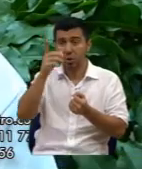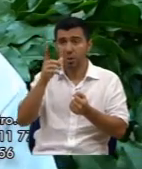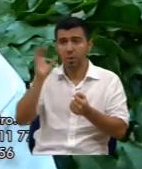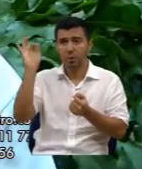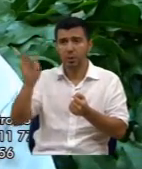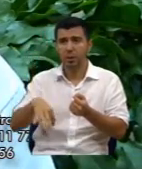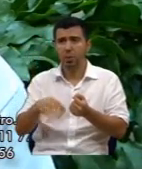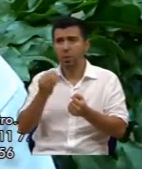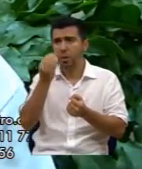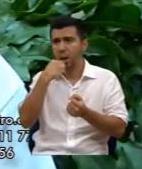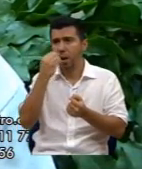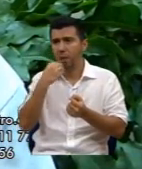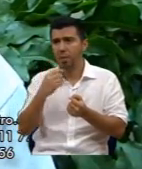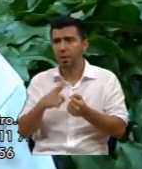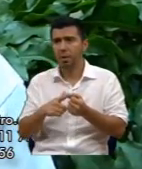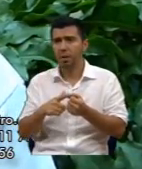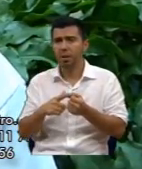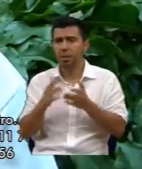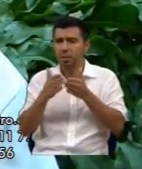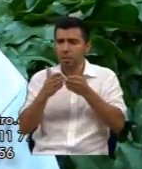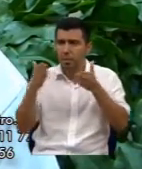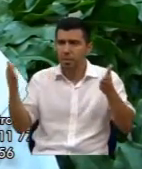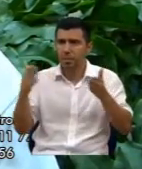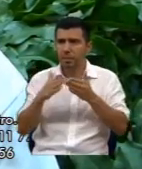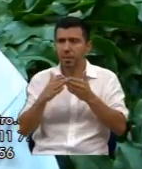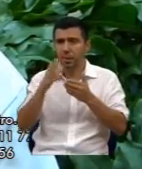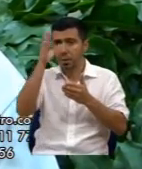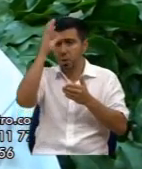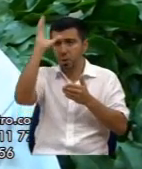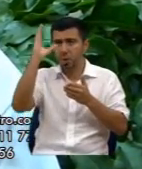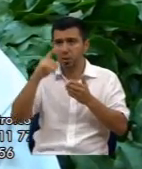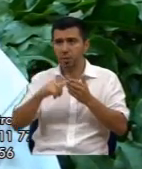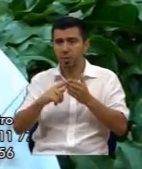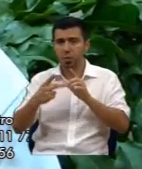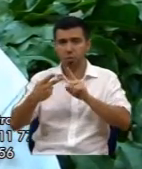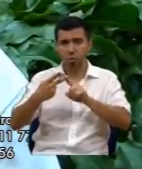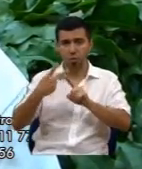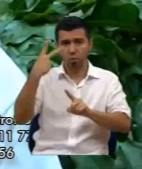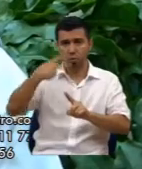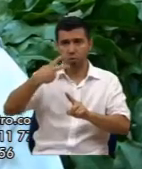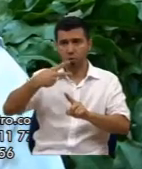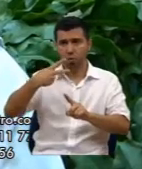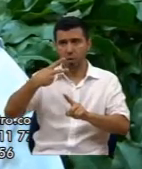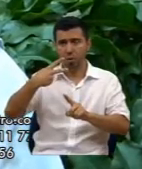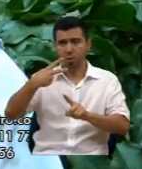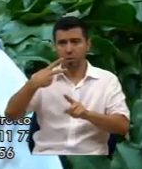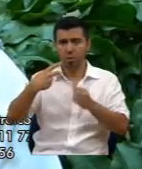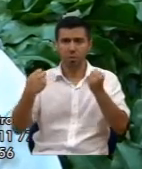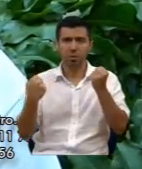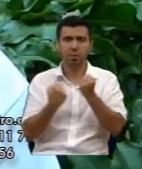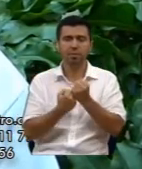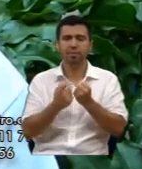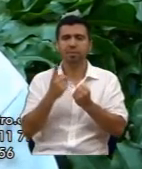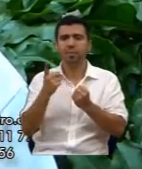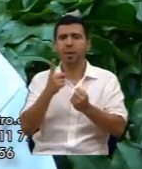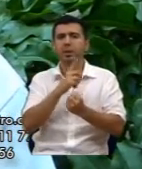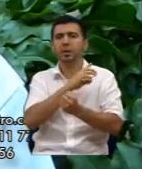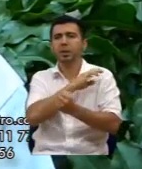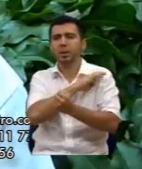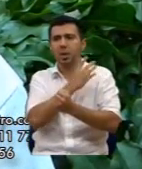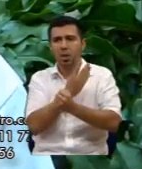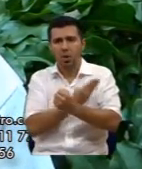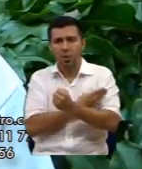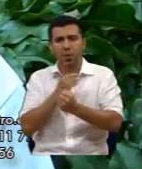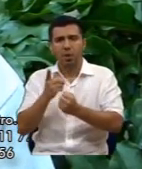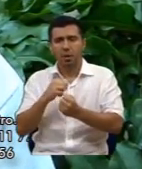implica, es un concepto más amplio. Uno y dos, la idea es reforzar esas fortalezas y esas